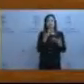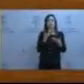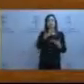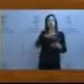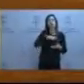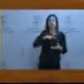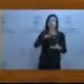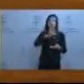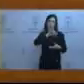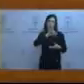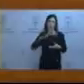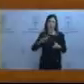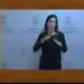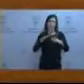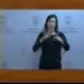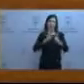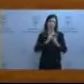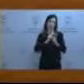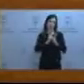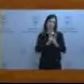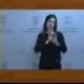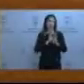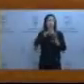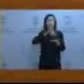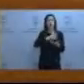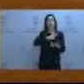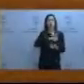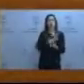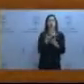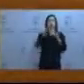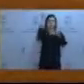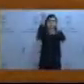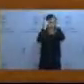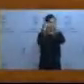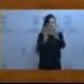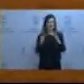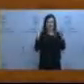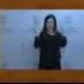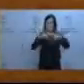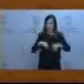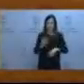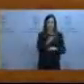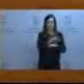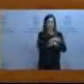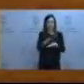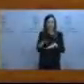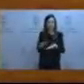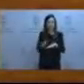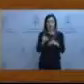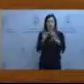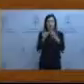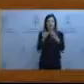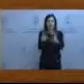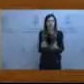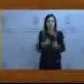Pero cuando no tenemos una UBI móvil, o cuando esta tarda en llegar lo razonable,